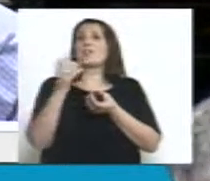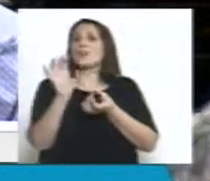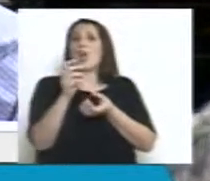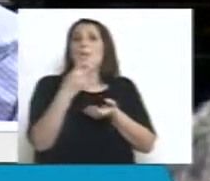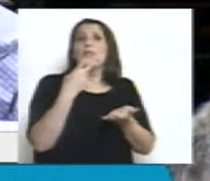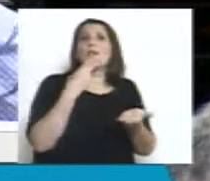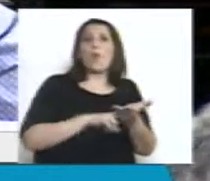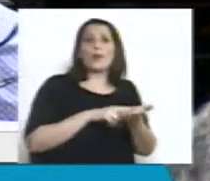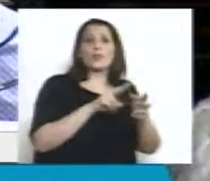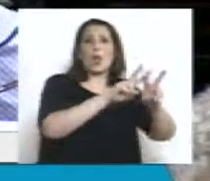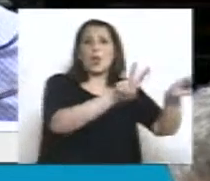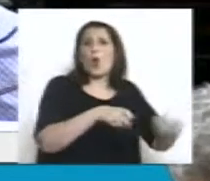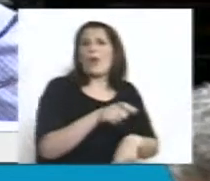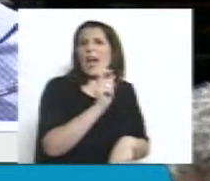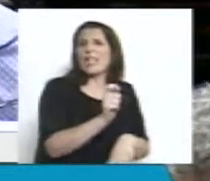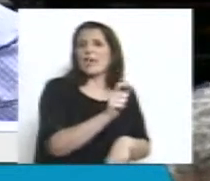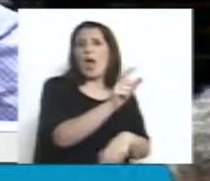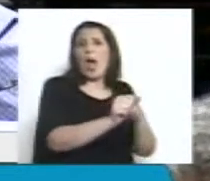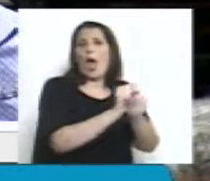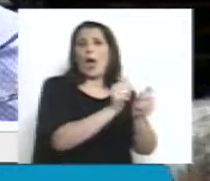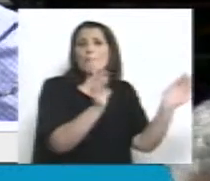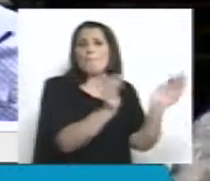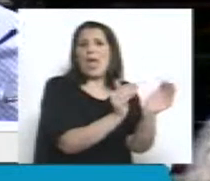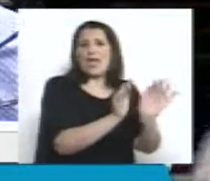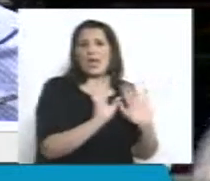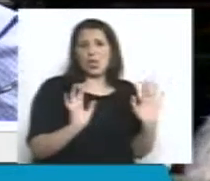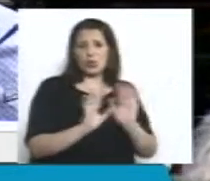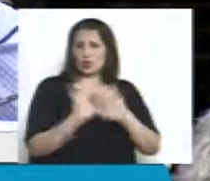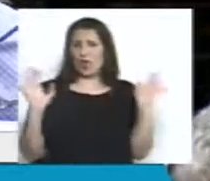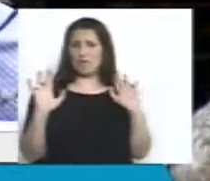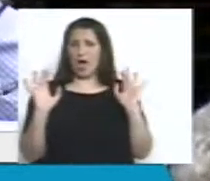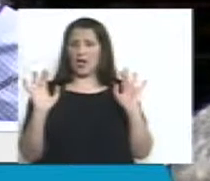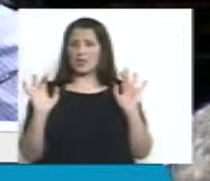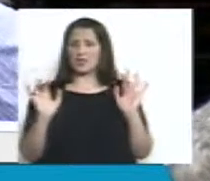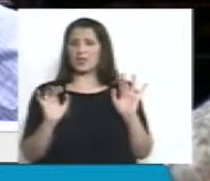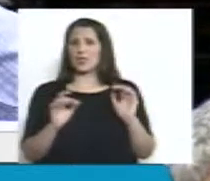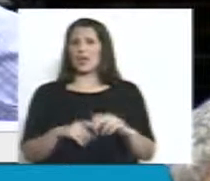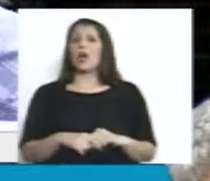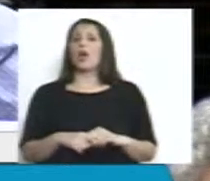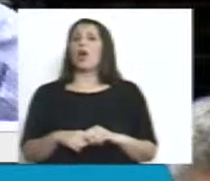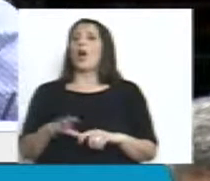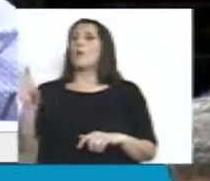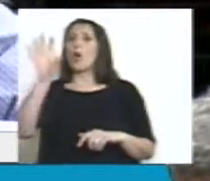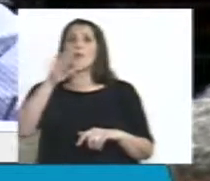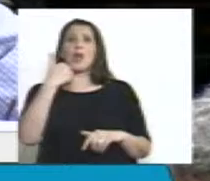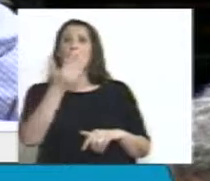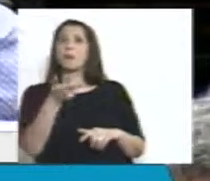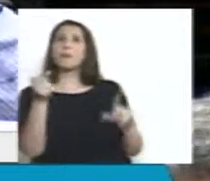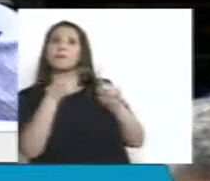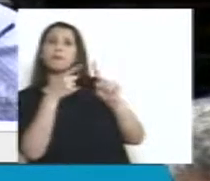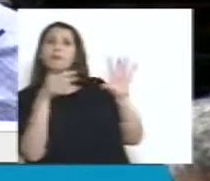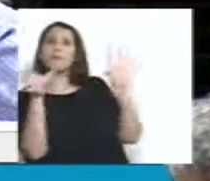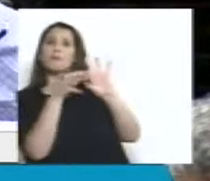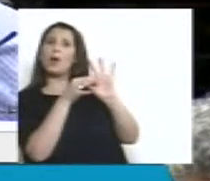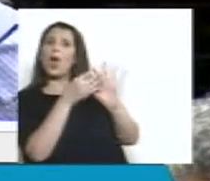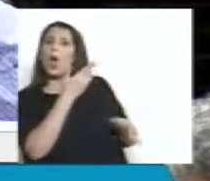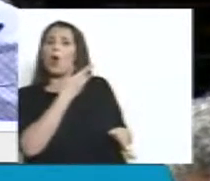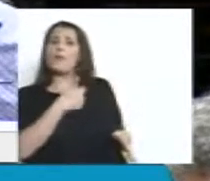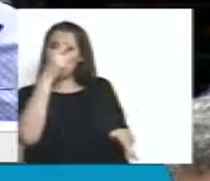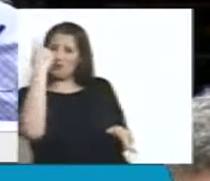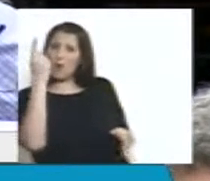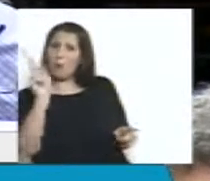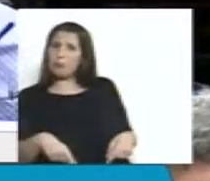pequeños, una distribución de plata de las provincias que no tienen al gobierno nacional, que no se sabe qué va a hacer, y las provincias tienen que seguir